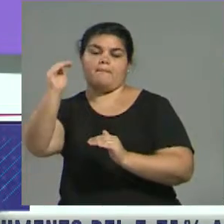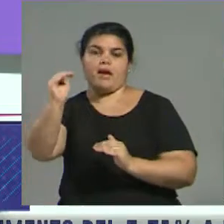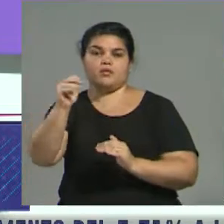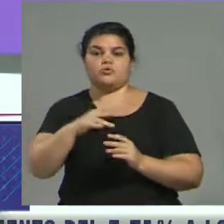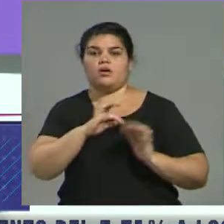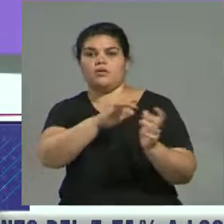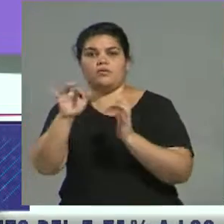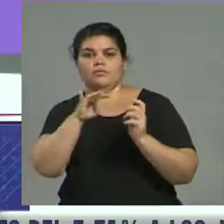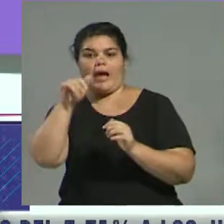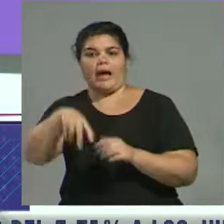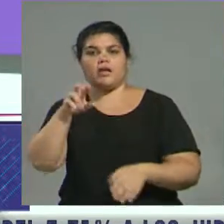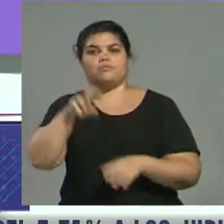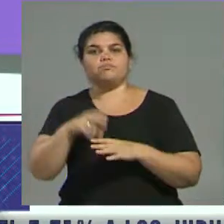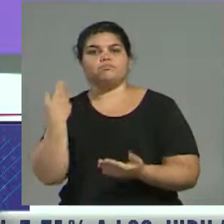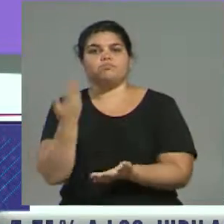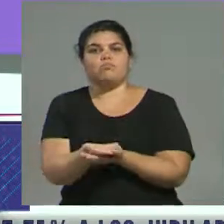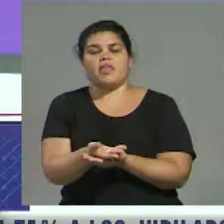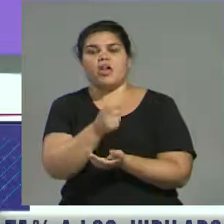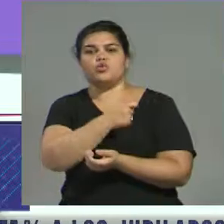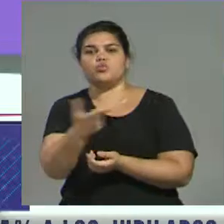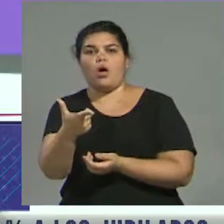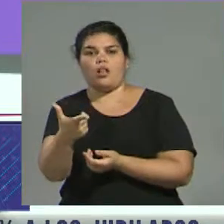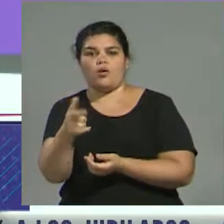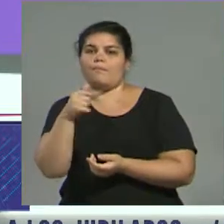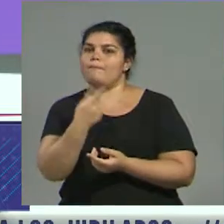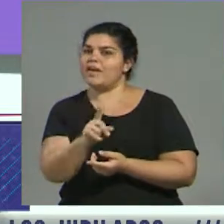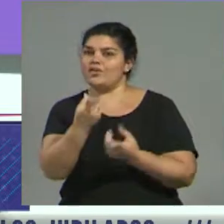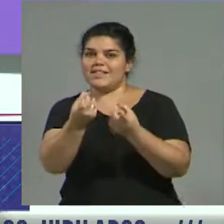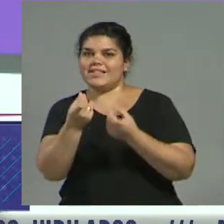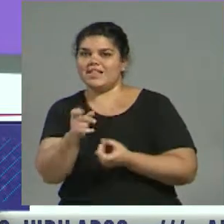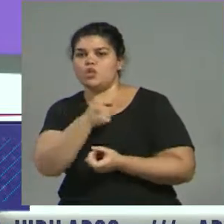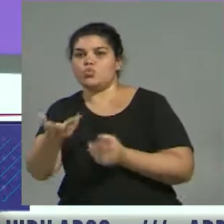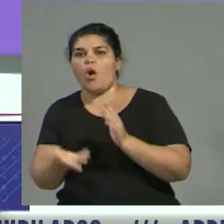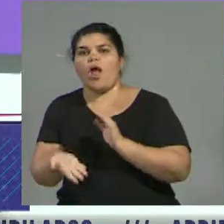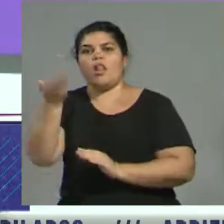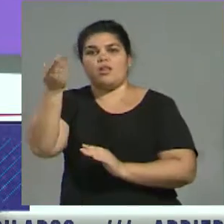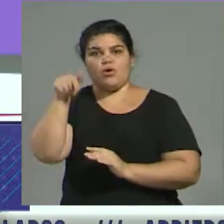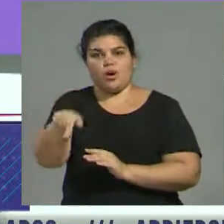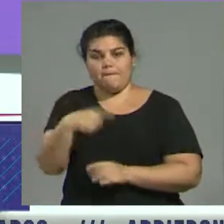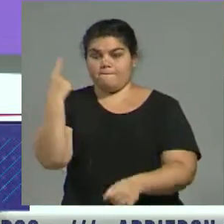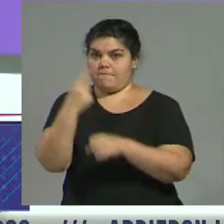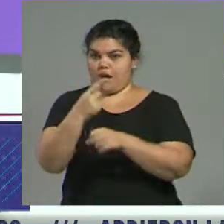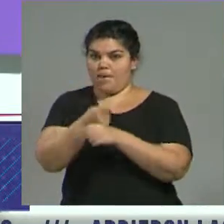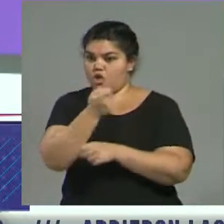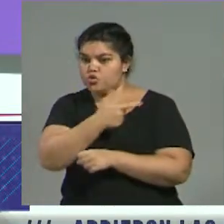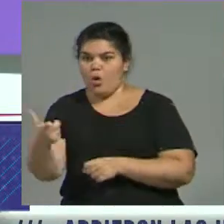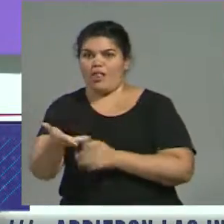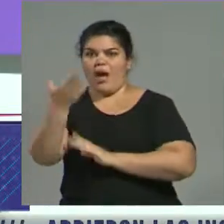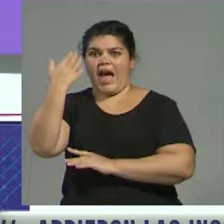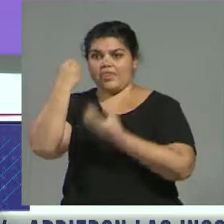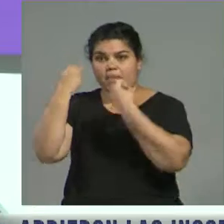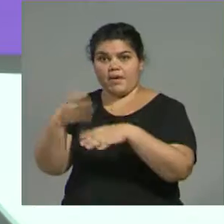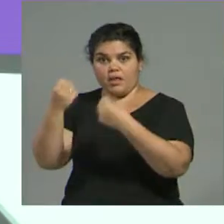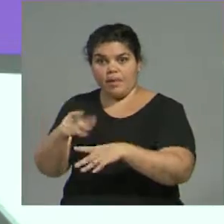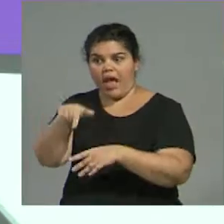salariales y lo que tienen que pedir en primera instancia es recomposición salarial. Primero, recompónganme el salario con todo lo que perdí con la inflación y